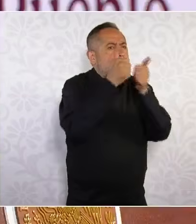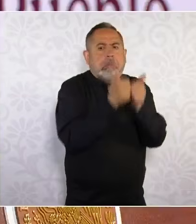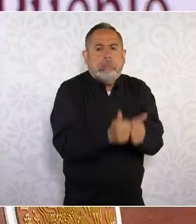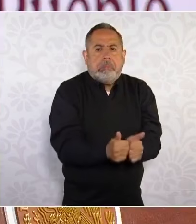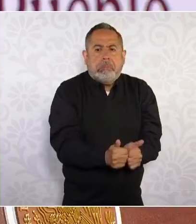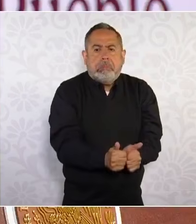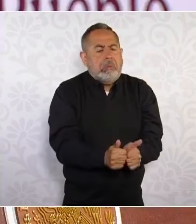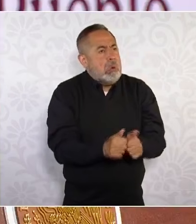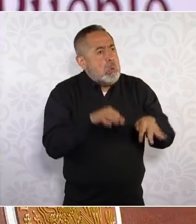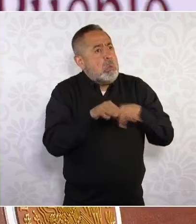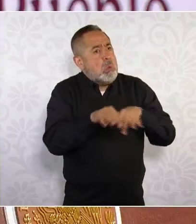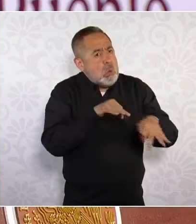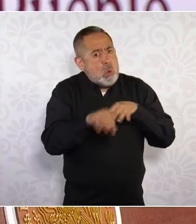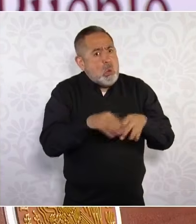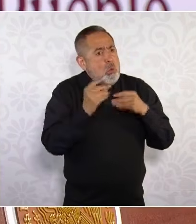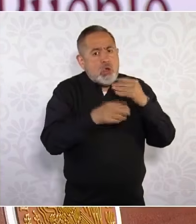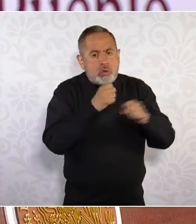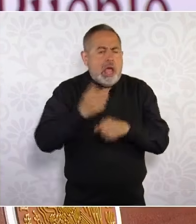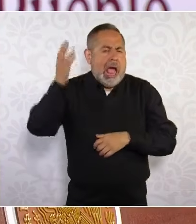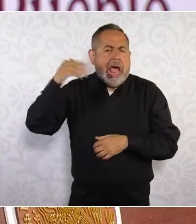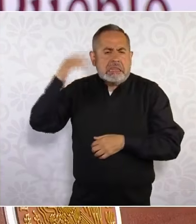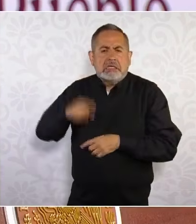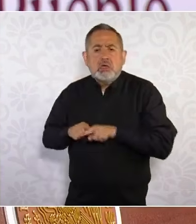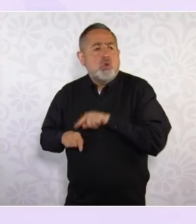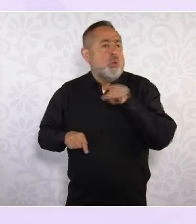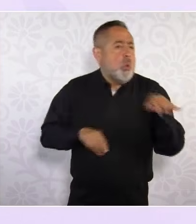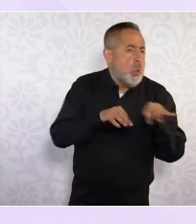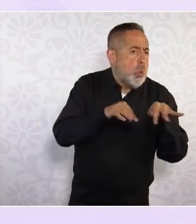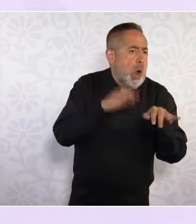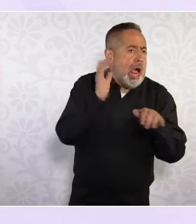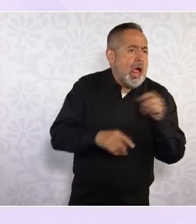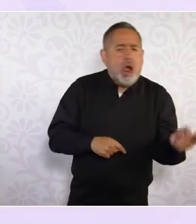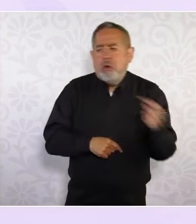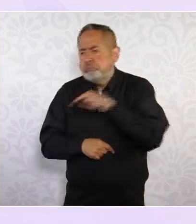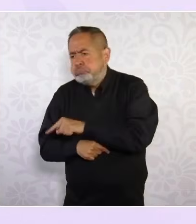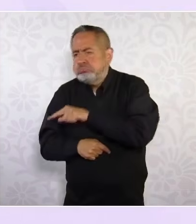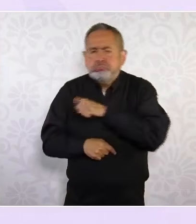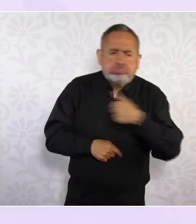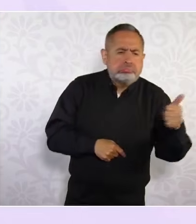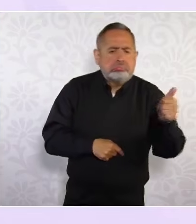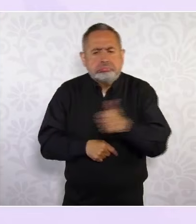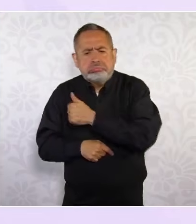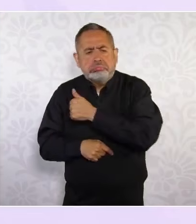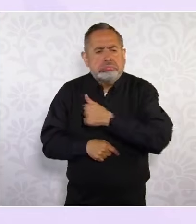Fue jornaleros que iban y regresaban y después se fueron quedando ahí a